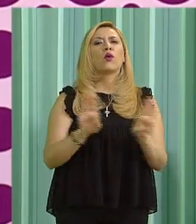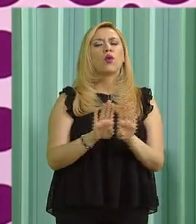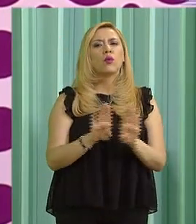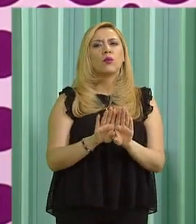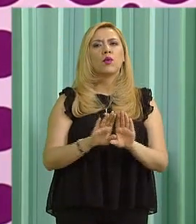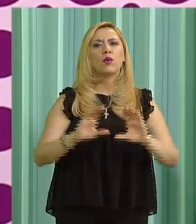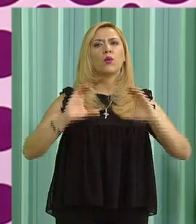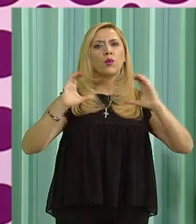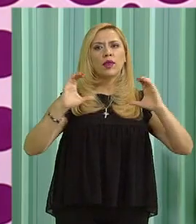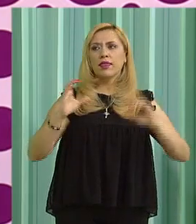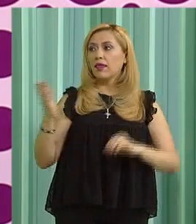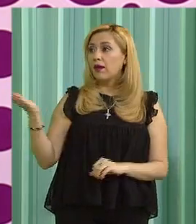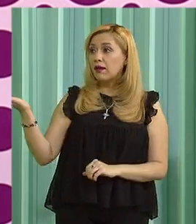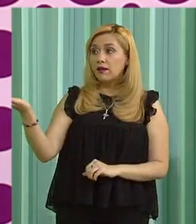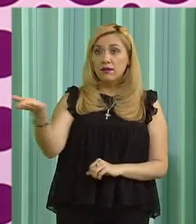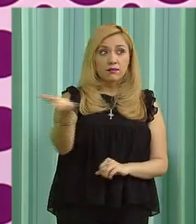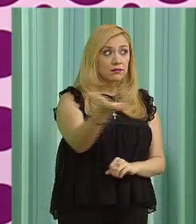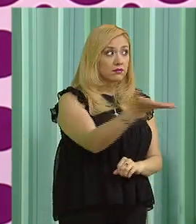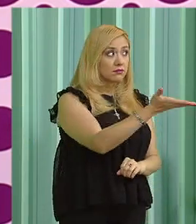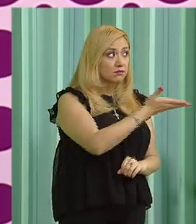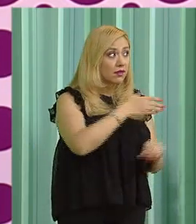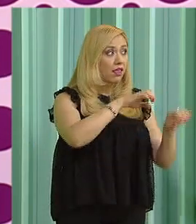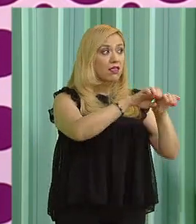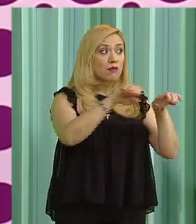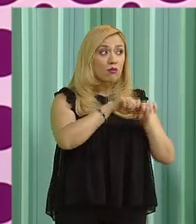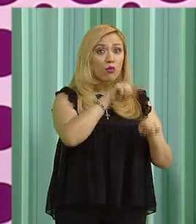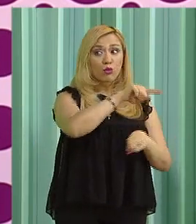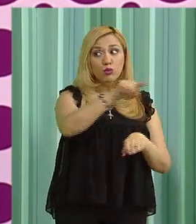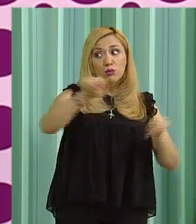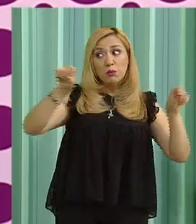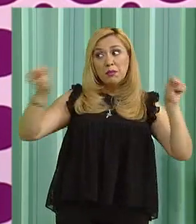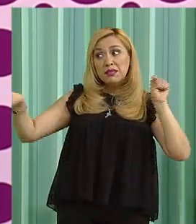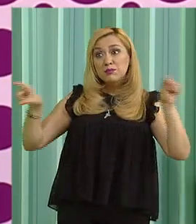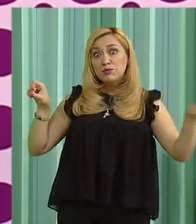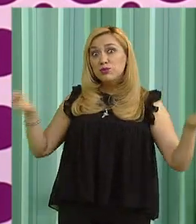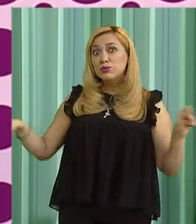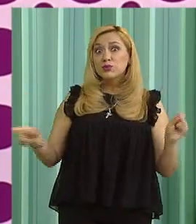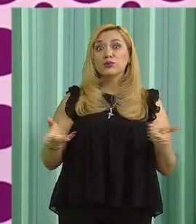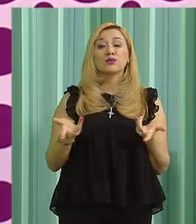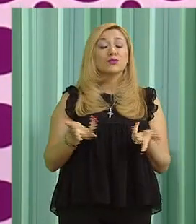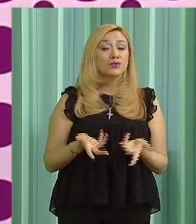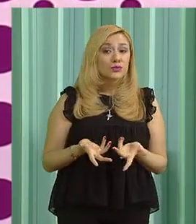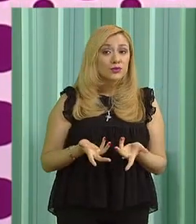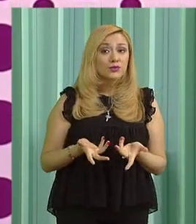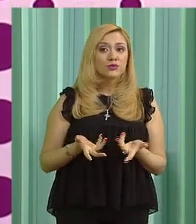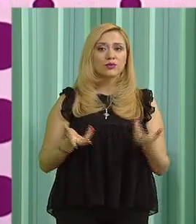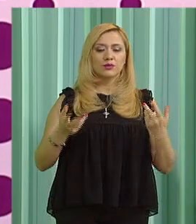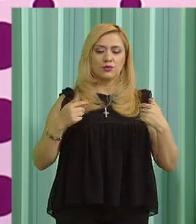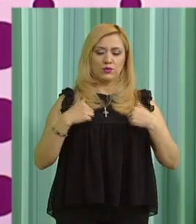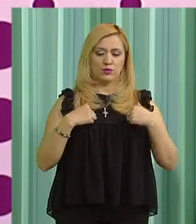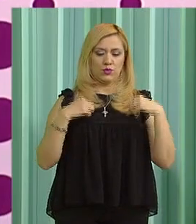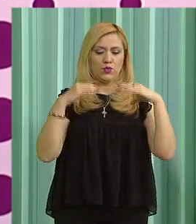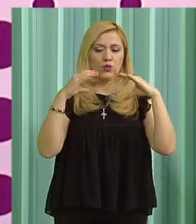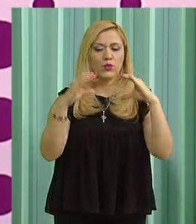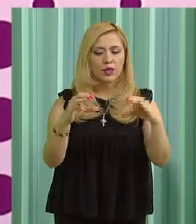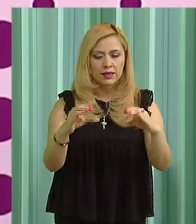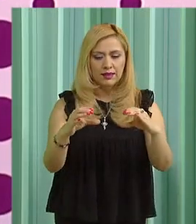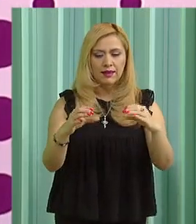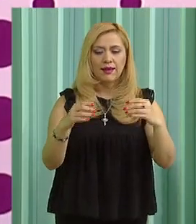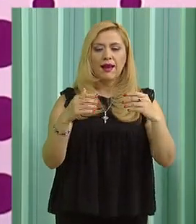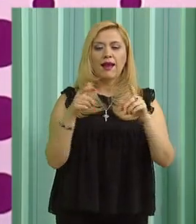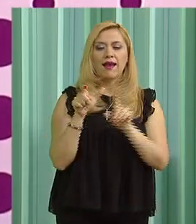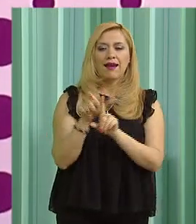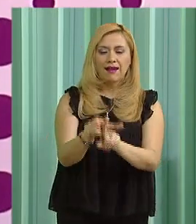cuidan ustedes, cómo se cuidan los equipos dentro de las organizaciones, los cuidadores o cuidadoras, que llamamos